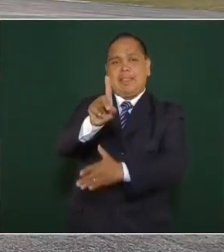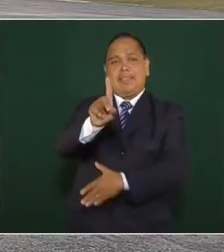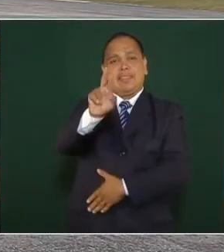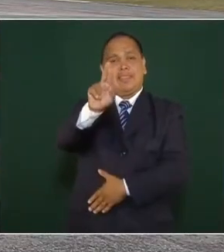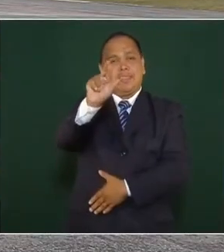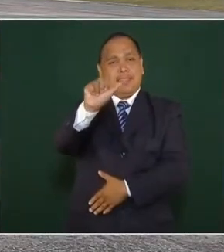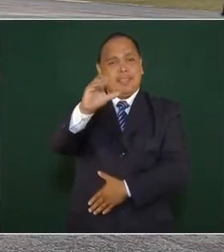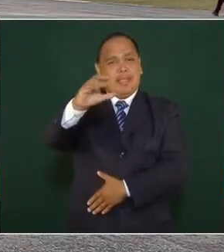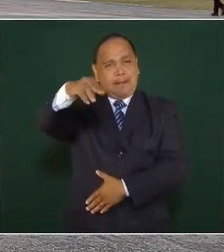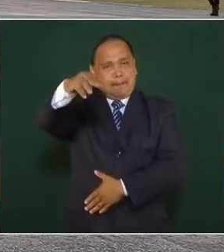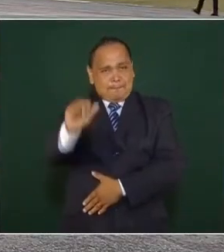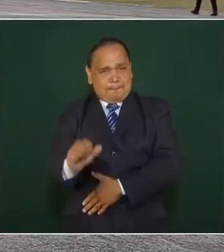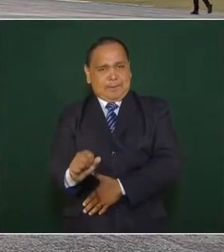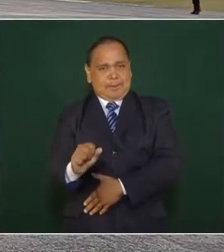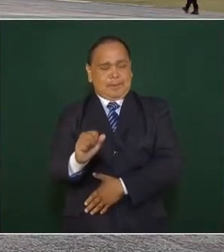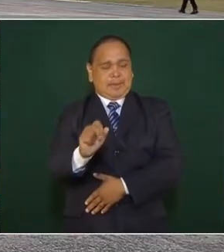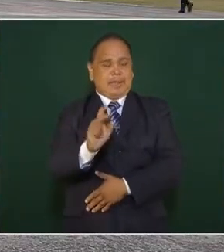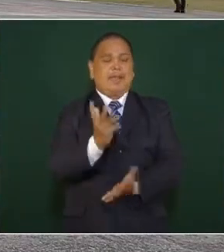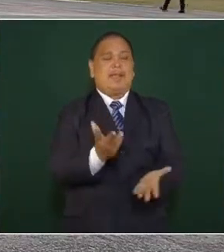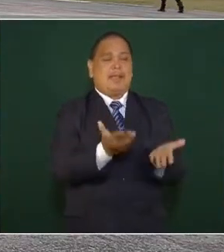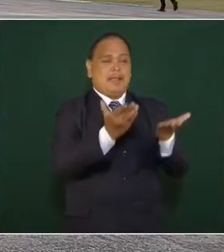zarpó del puerto de Tuxpan,